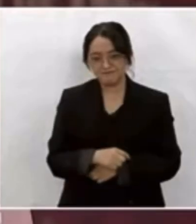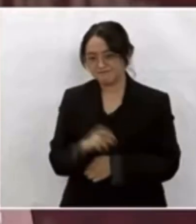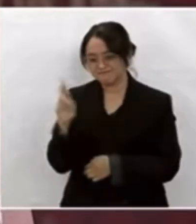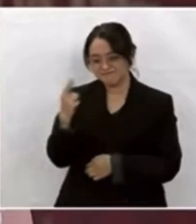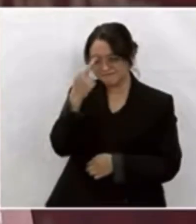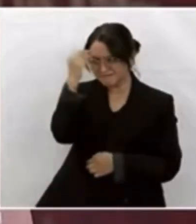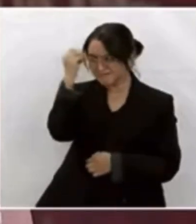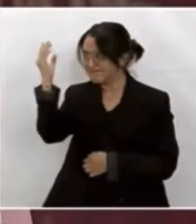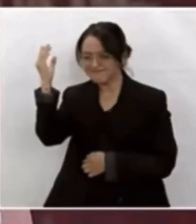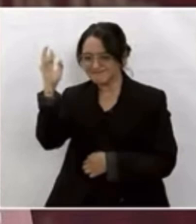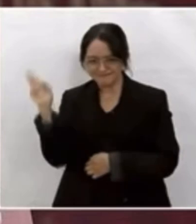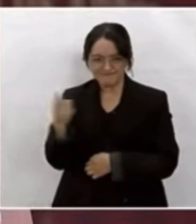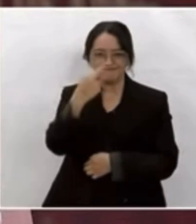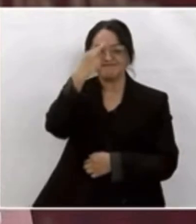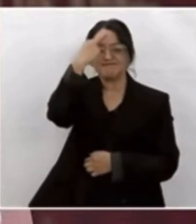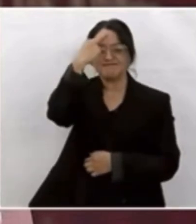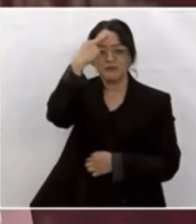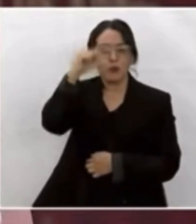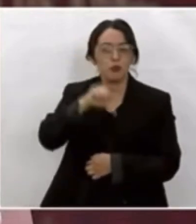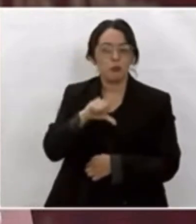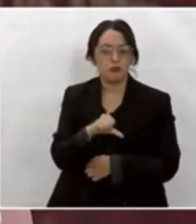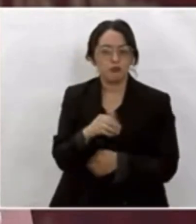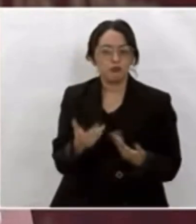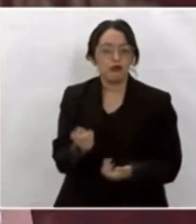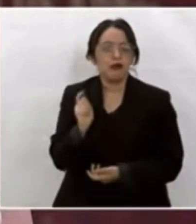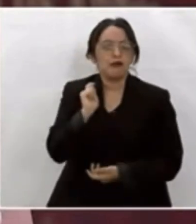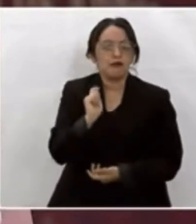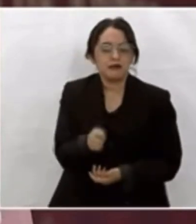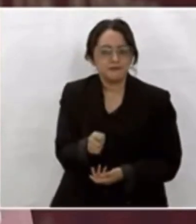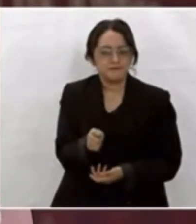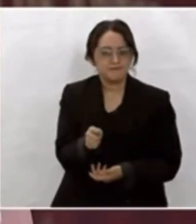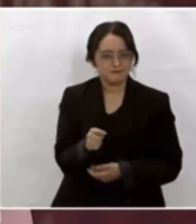no olvidar lo que significa